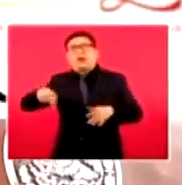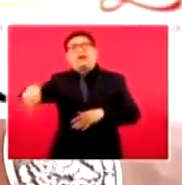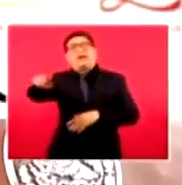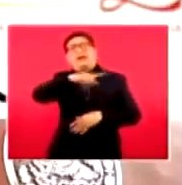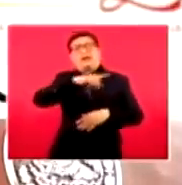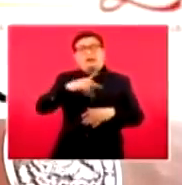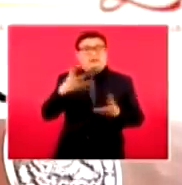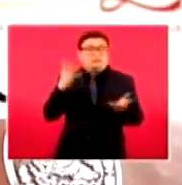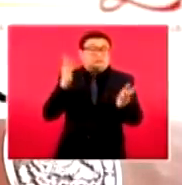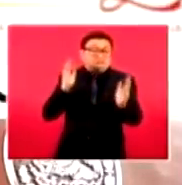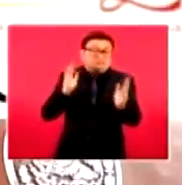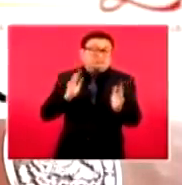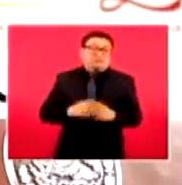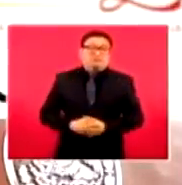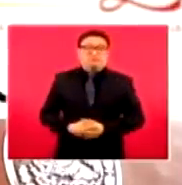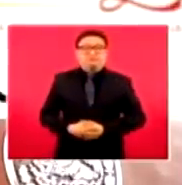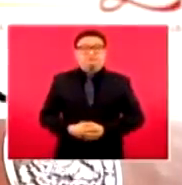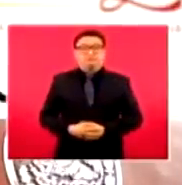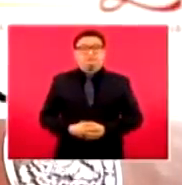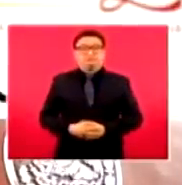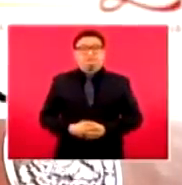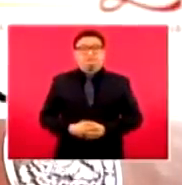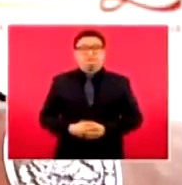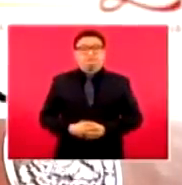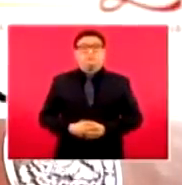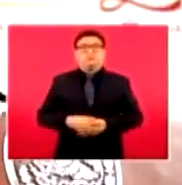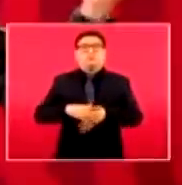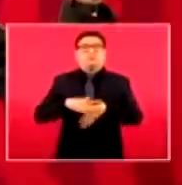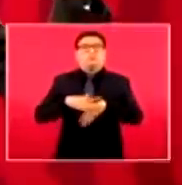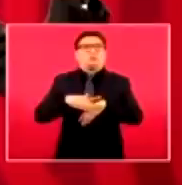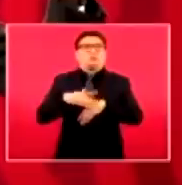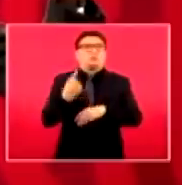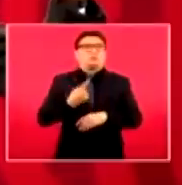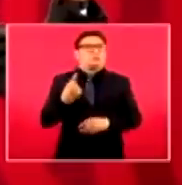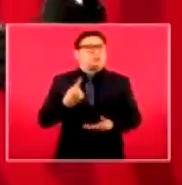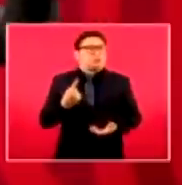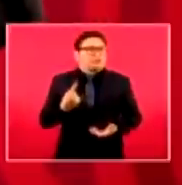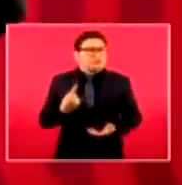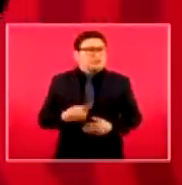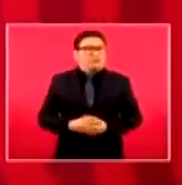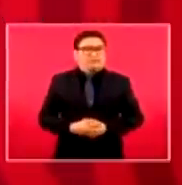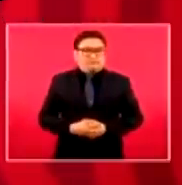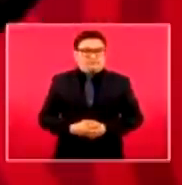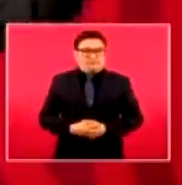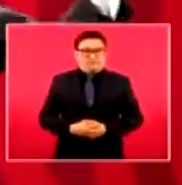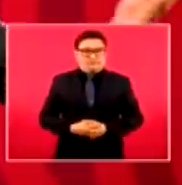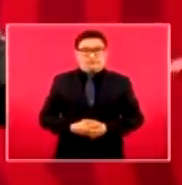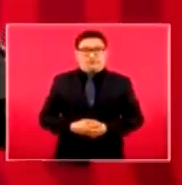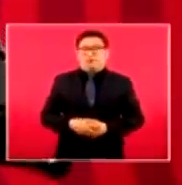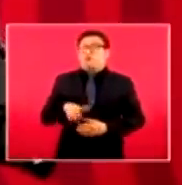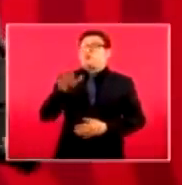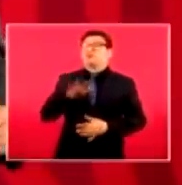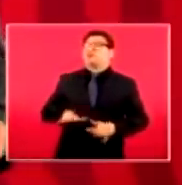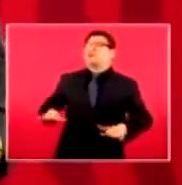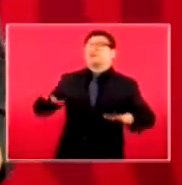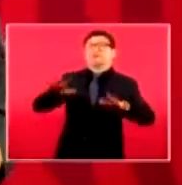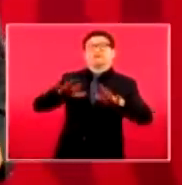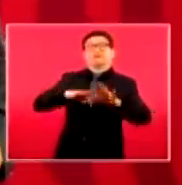narcotráfico. ¿Cuáles? O el mátenlos en caliente, que data del